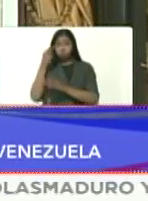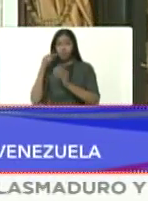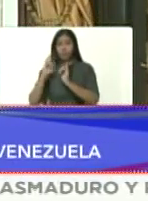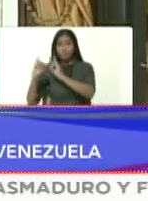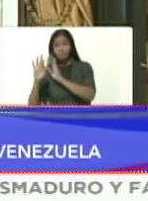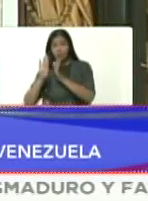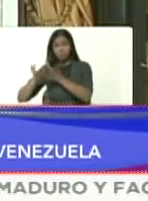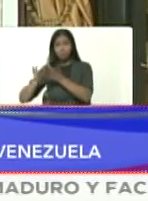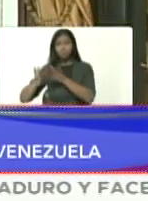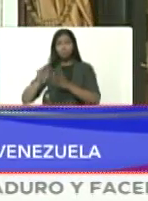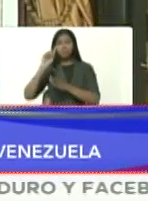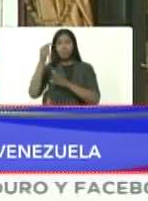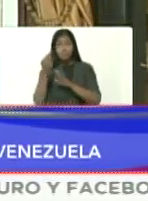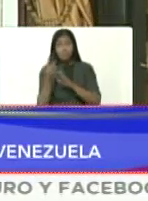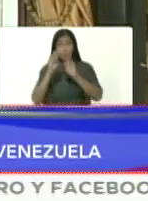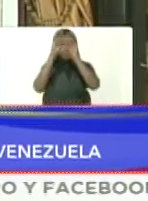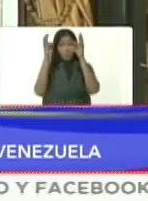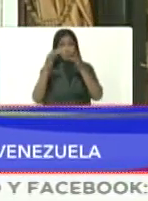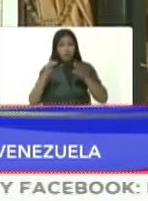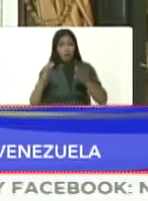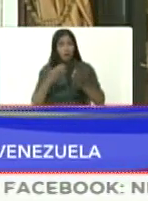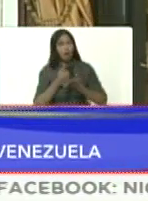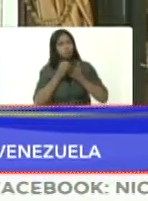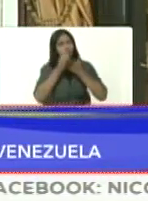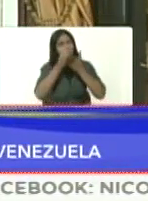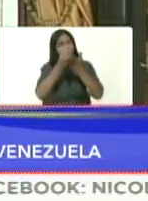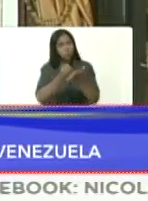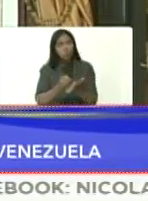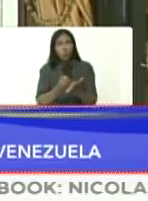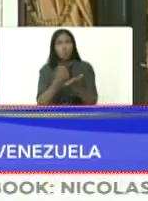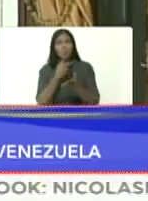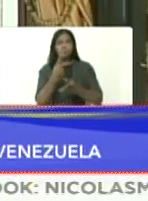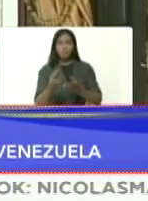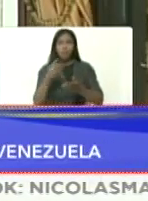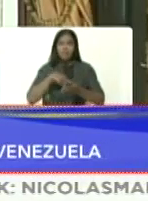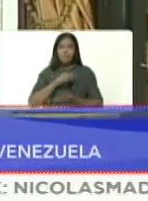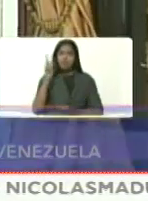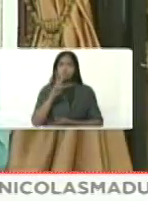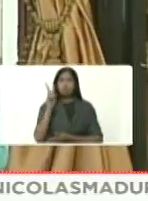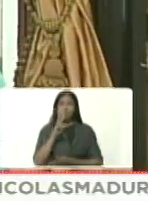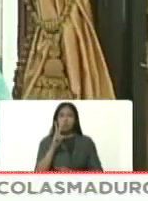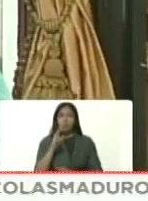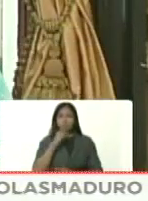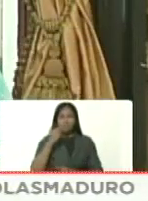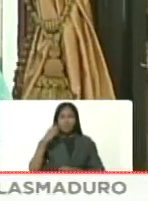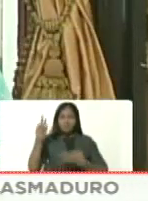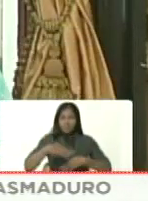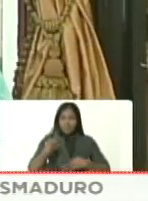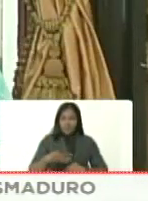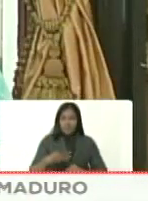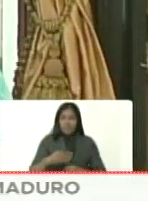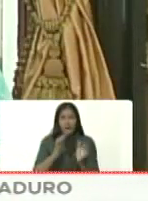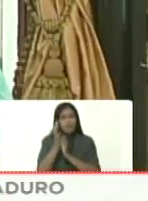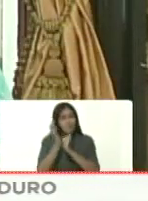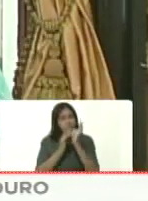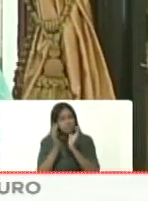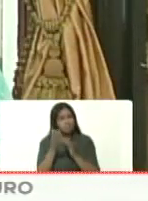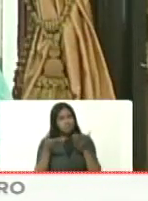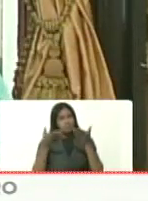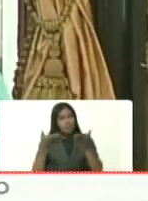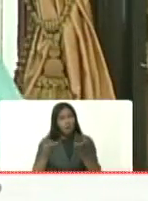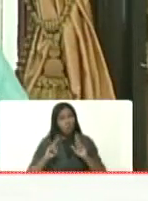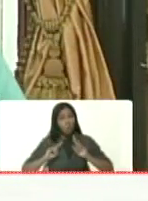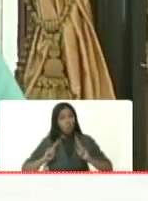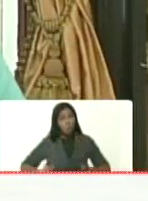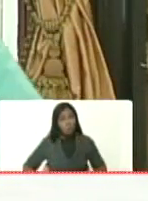norteamericano, y el modelo solidario, decimos desde Venezuela, el modelo verdaderamente cristiano,